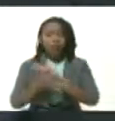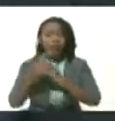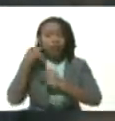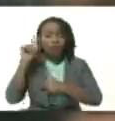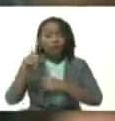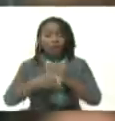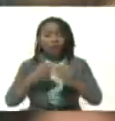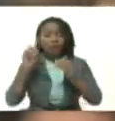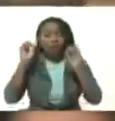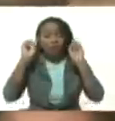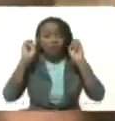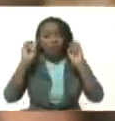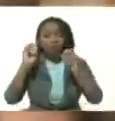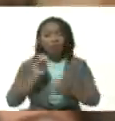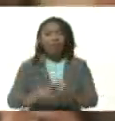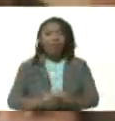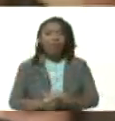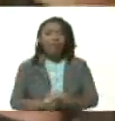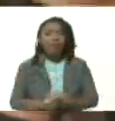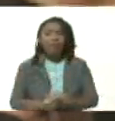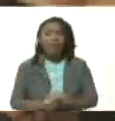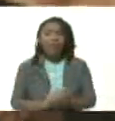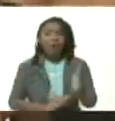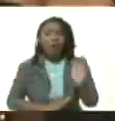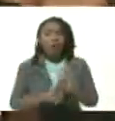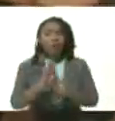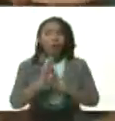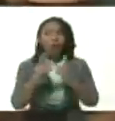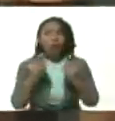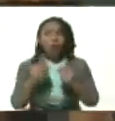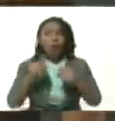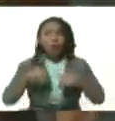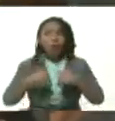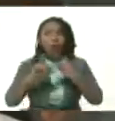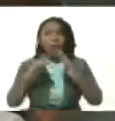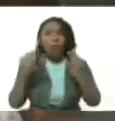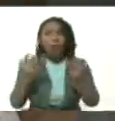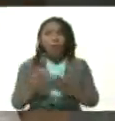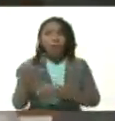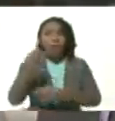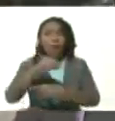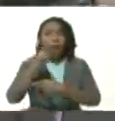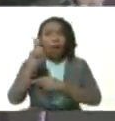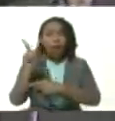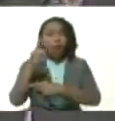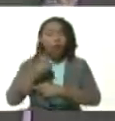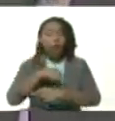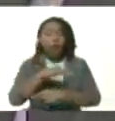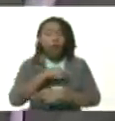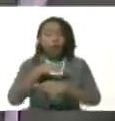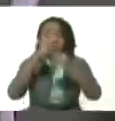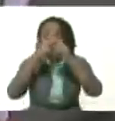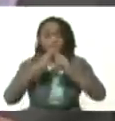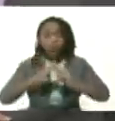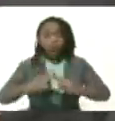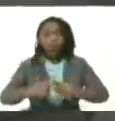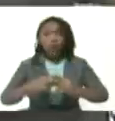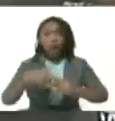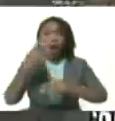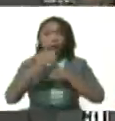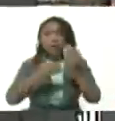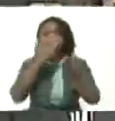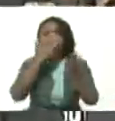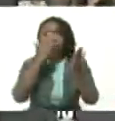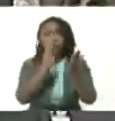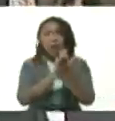que han surgido en la economía en pandemia, pero que además de eso es para nosotros un honor estar al